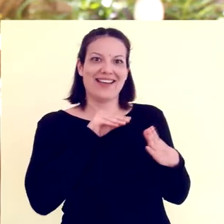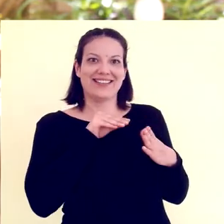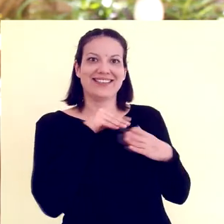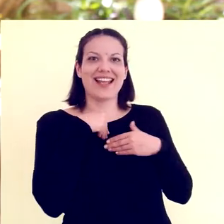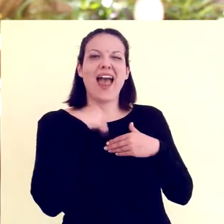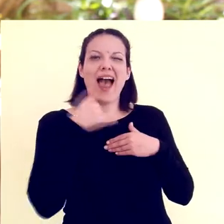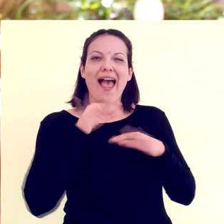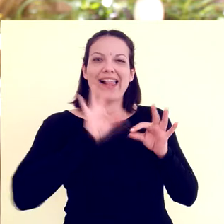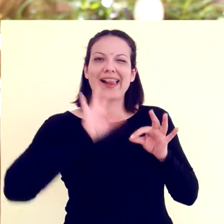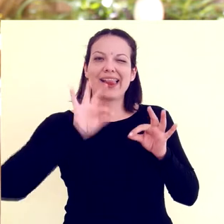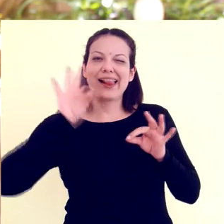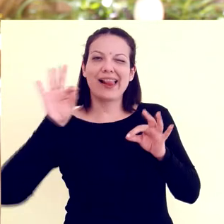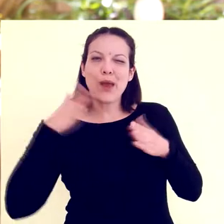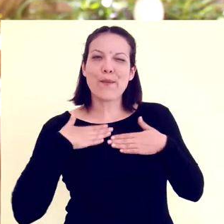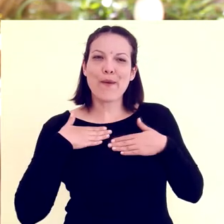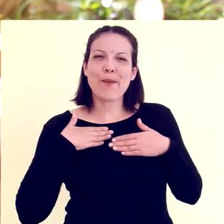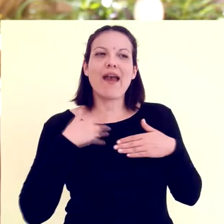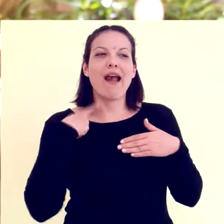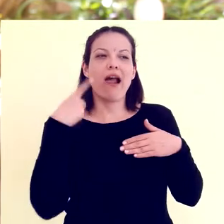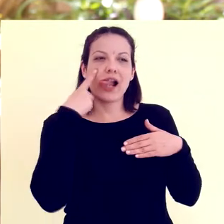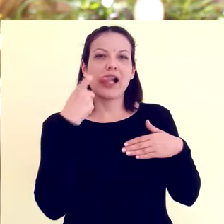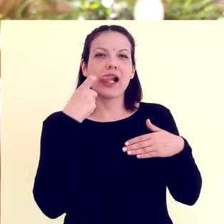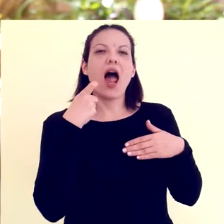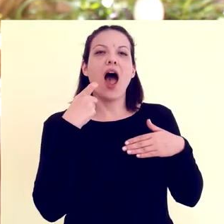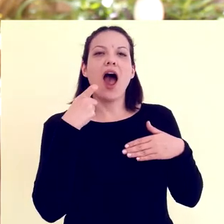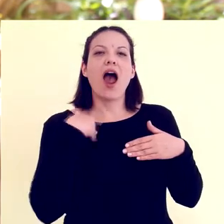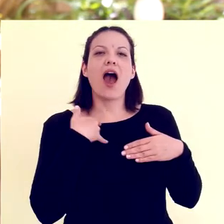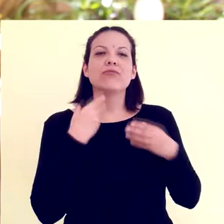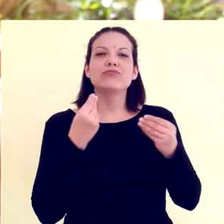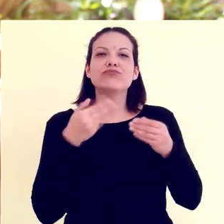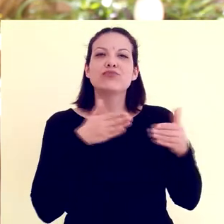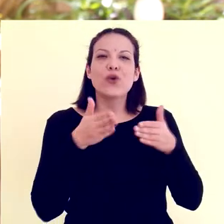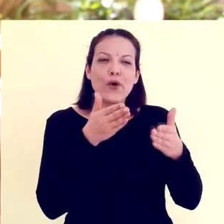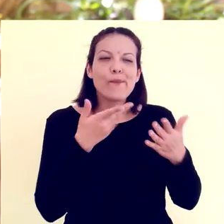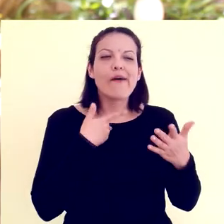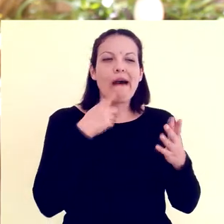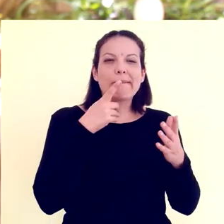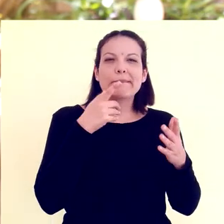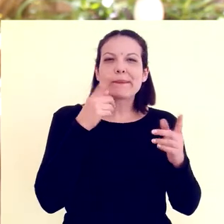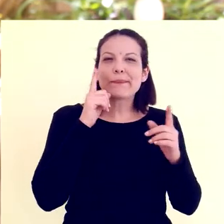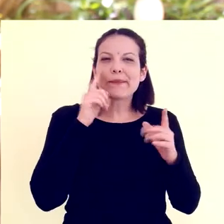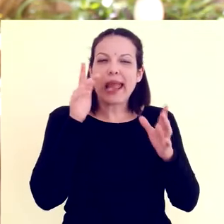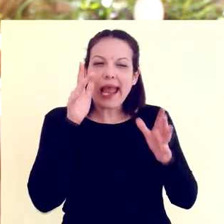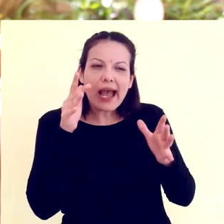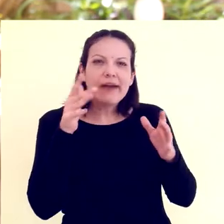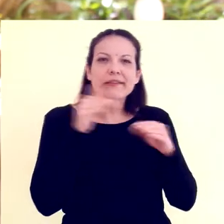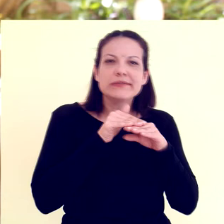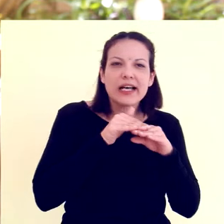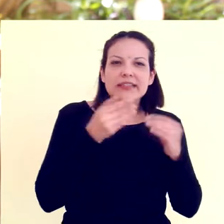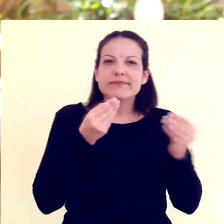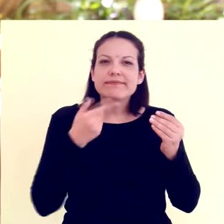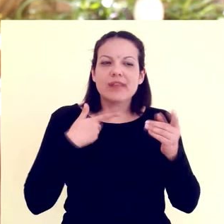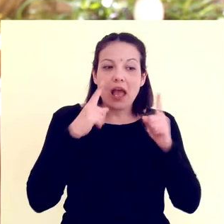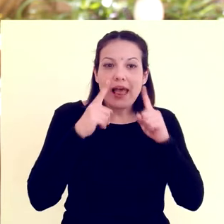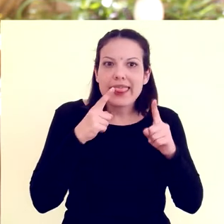una escalita, ¿no?, y digo, bueno, acá vamos llegando hasta acá, como que me indica cosas, ¿no?, me pone en